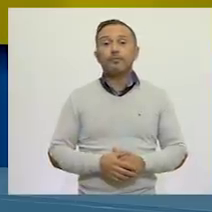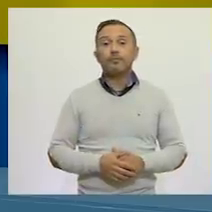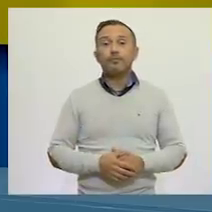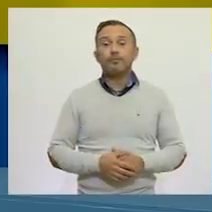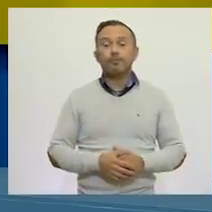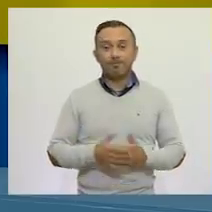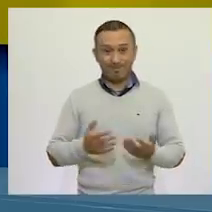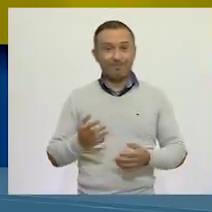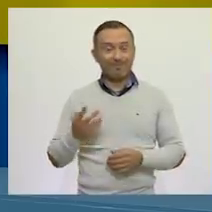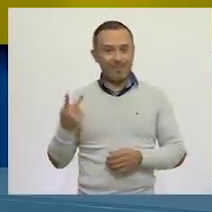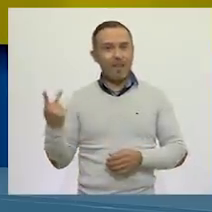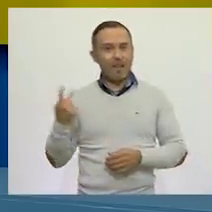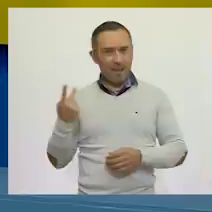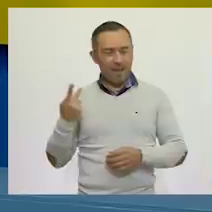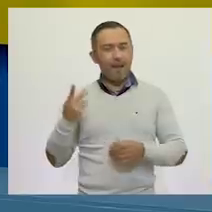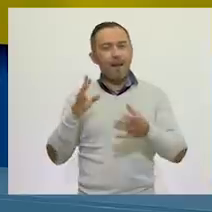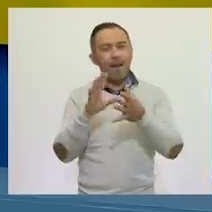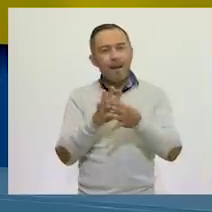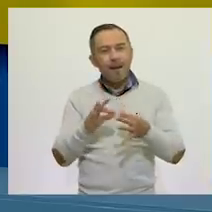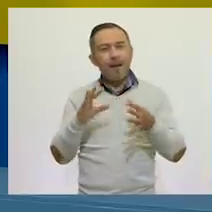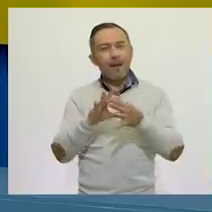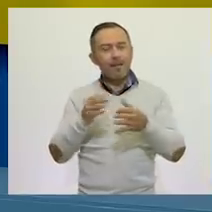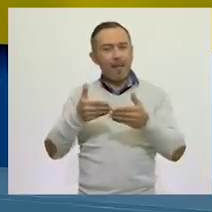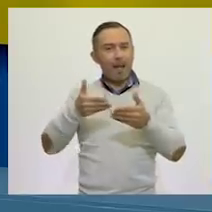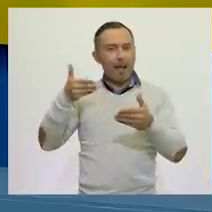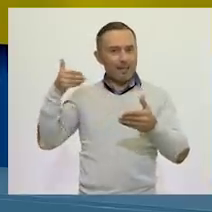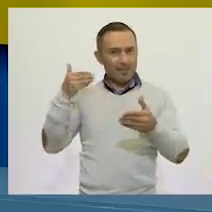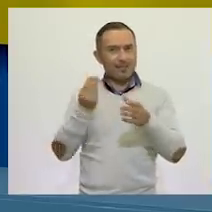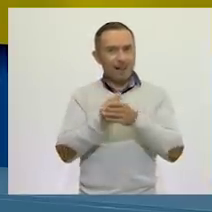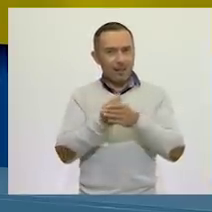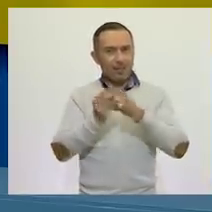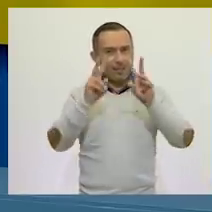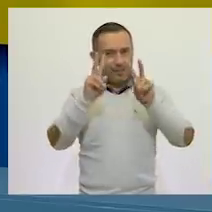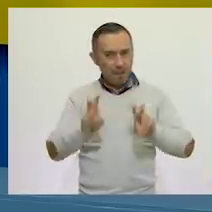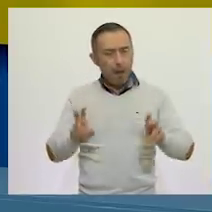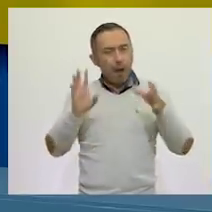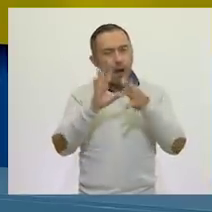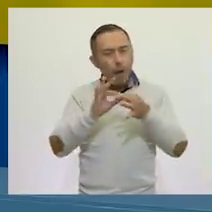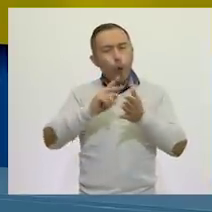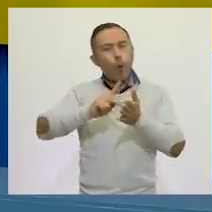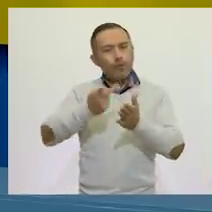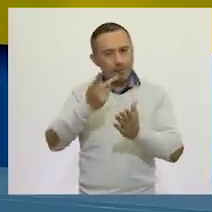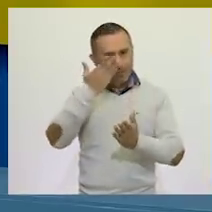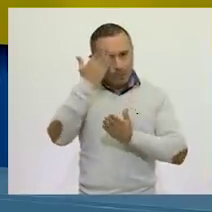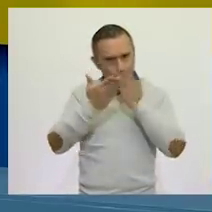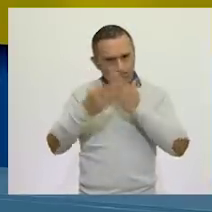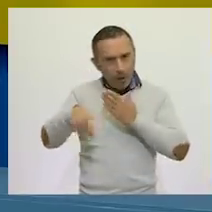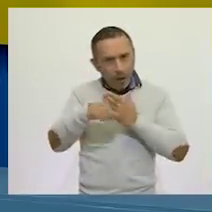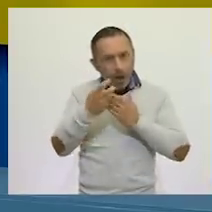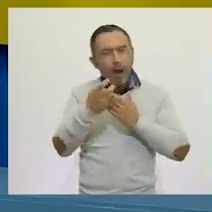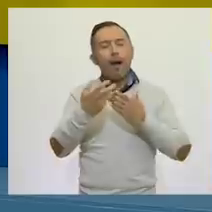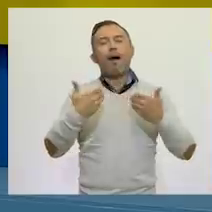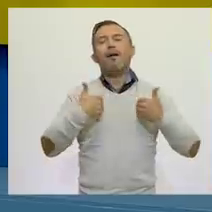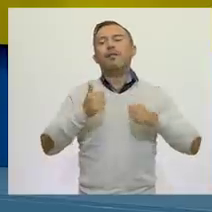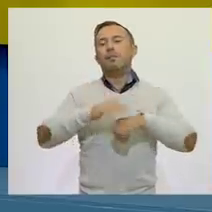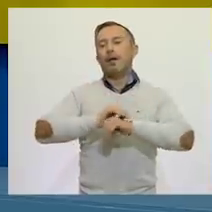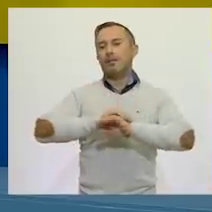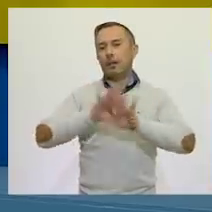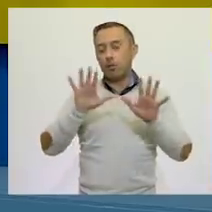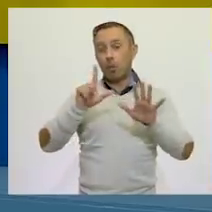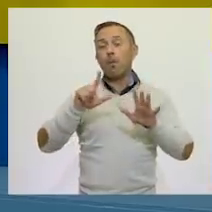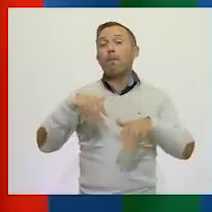estado recordando esos conocimientos vistos en clases anteriores para poder comprender mejor y poder avanzar hacia